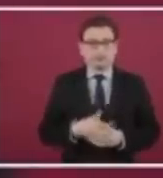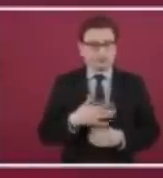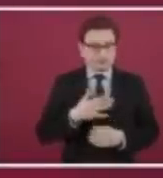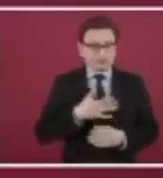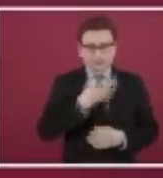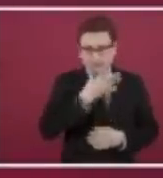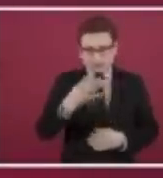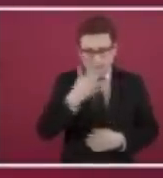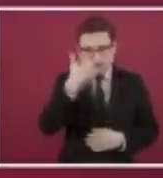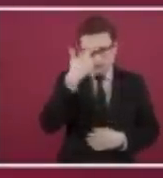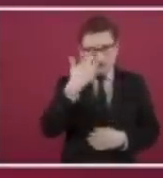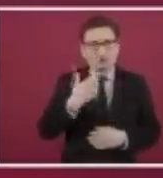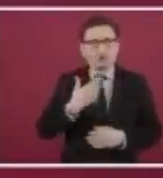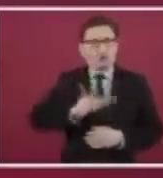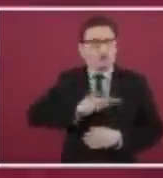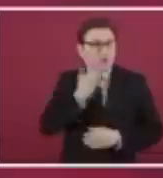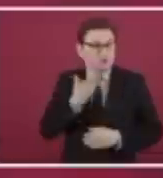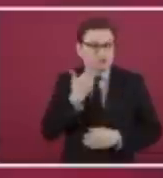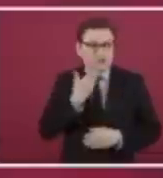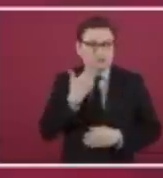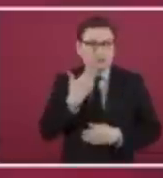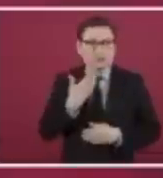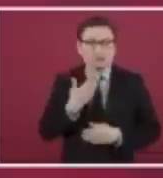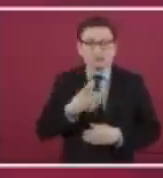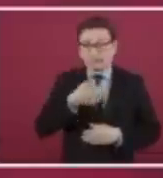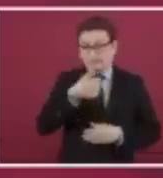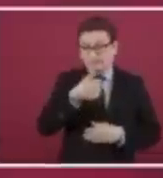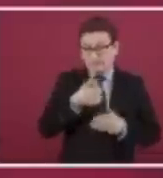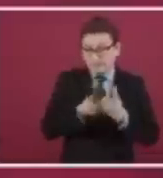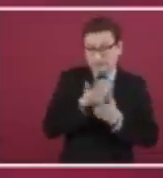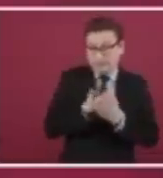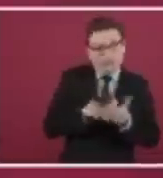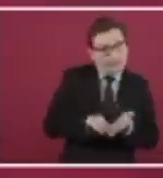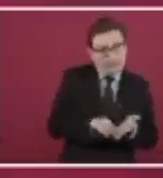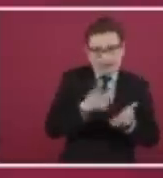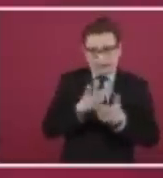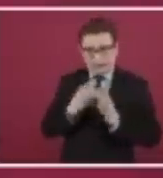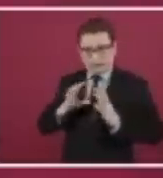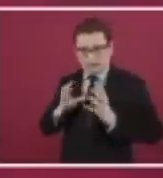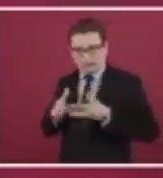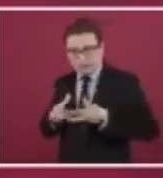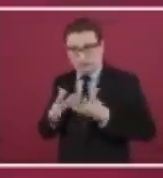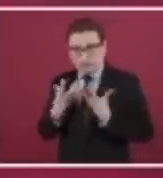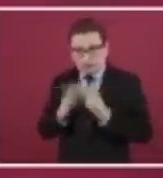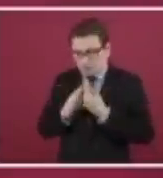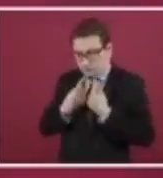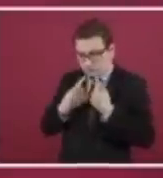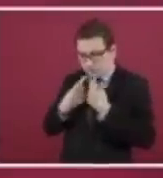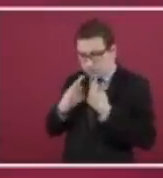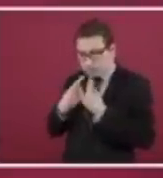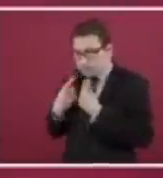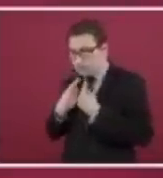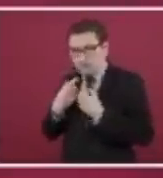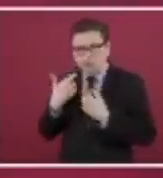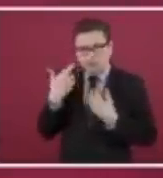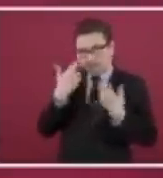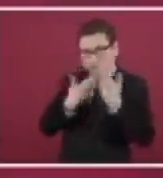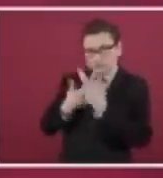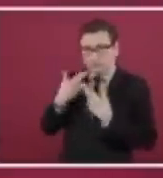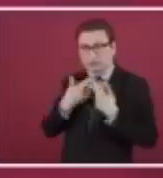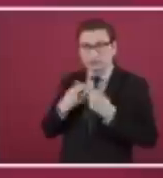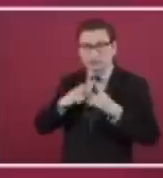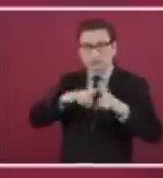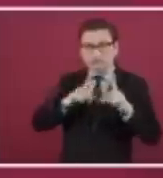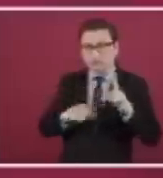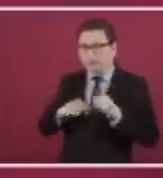nosotros nos reunimos desde antes de las 6 de la mañana para revisar todo lo que sucede en el